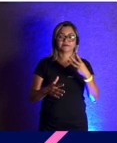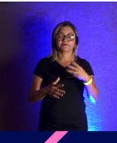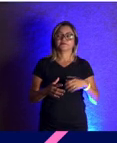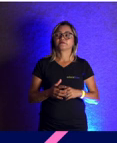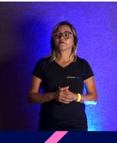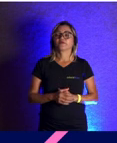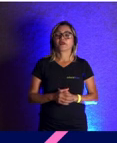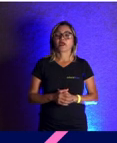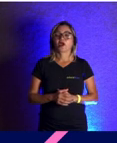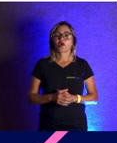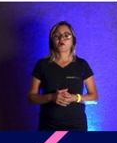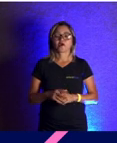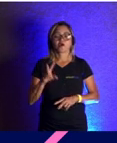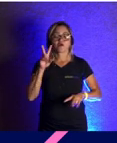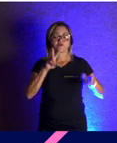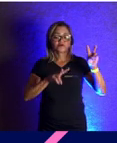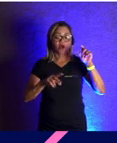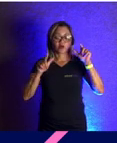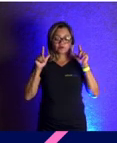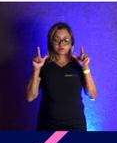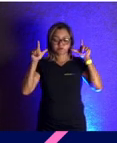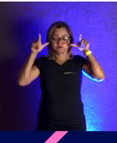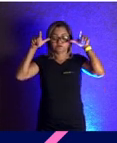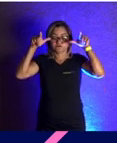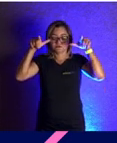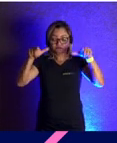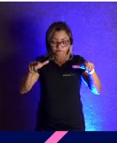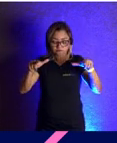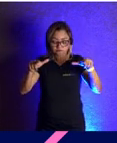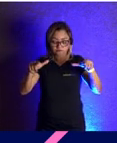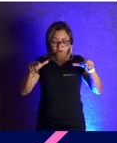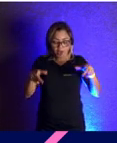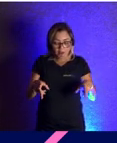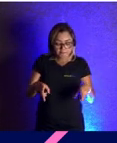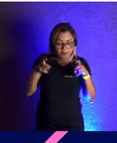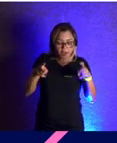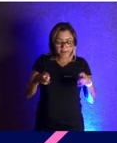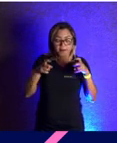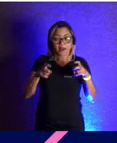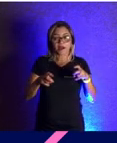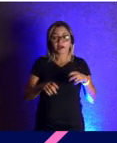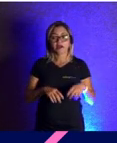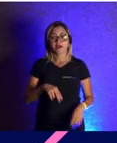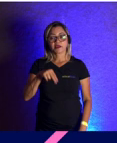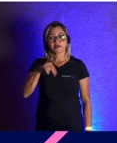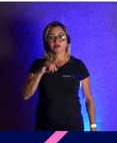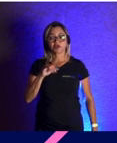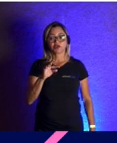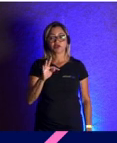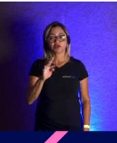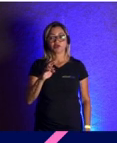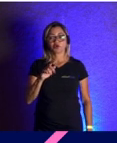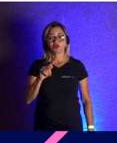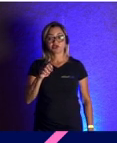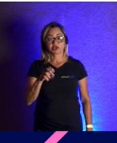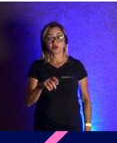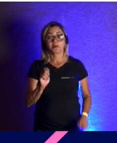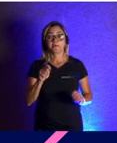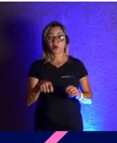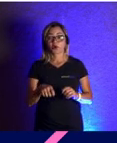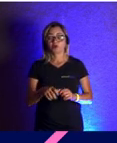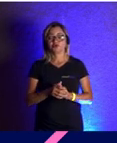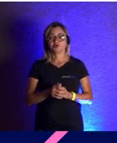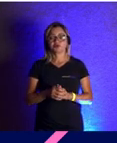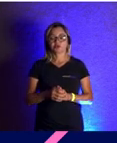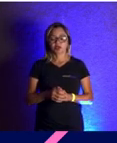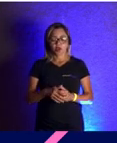para identificar una serie de artefactos de nitrógeno, que es la básica, porque el nitrógeno puede ser para intentar identificar